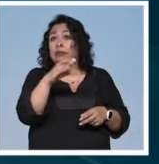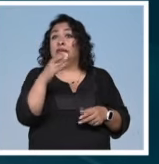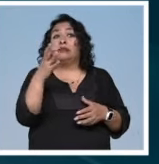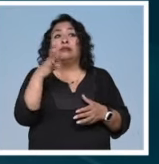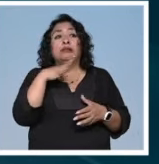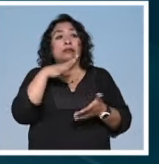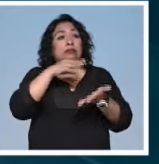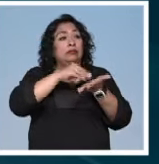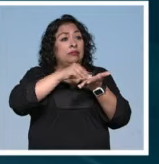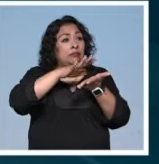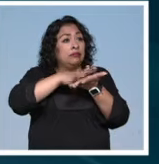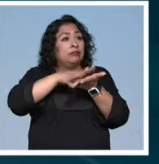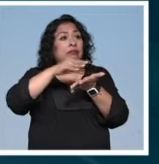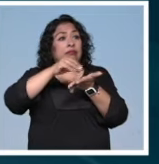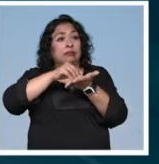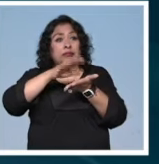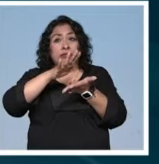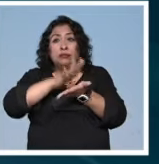un registro